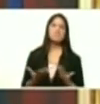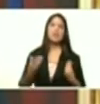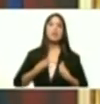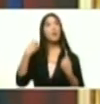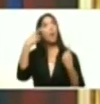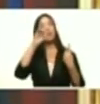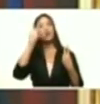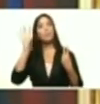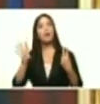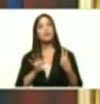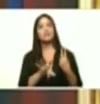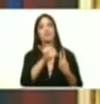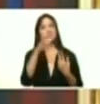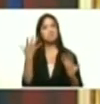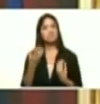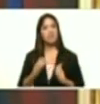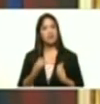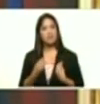los otros países,